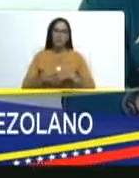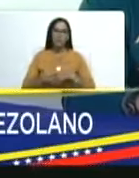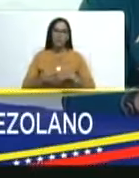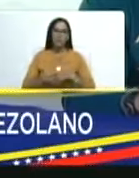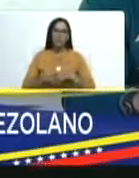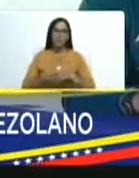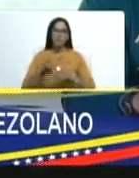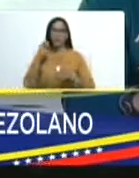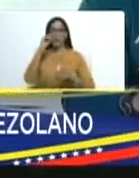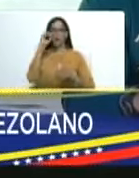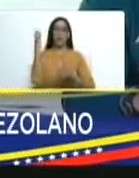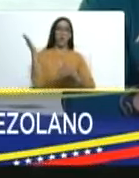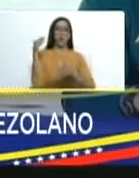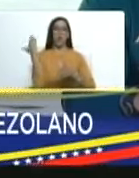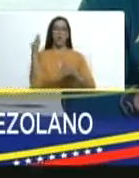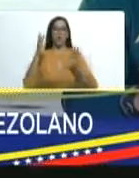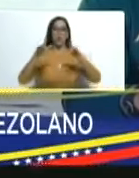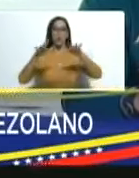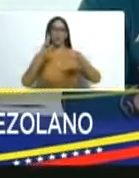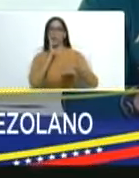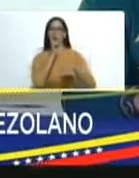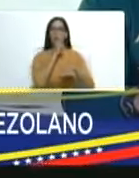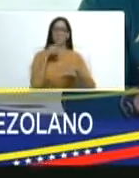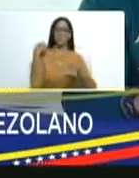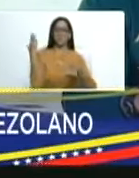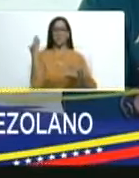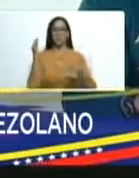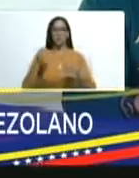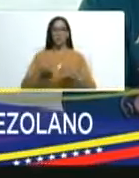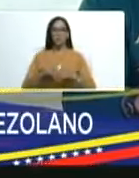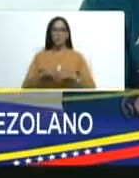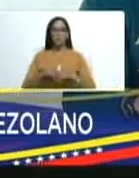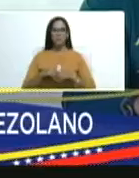La oligarquía, los títeres, los apellidos.